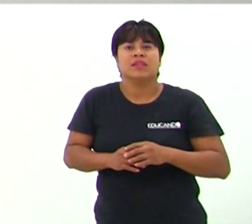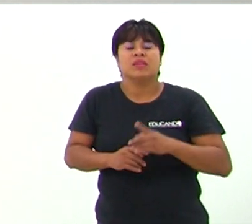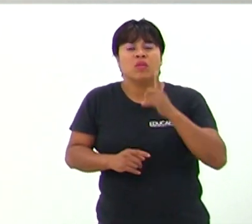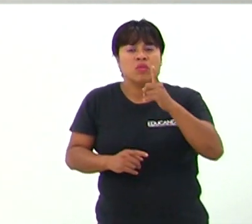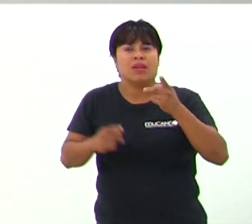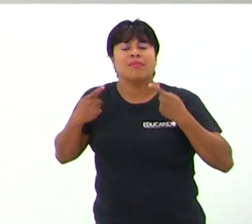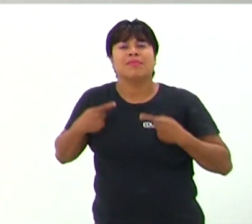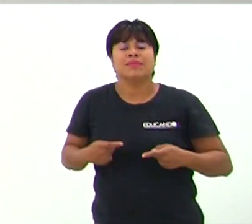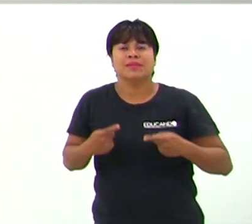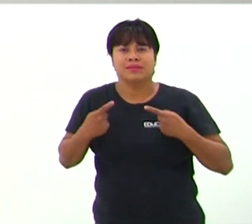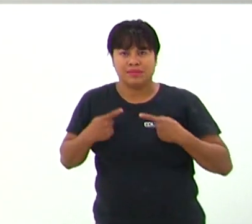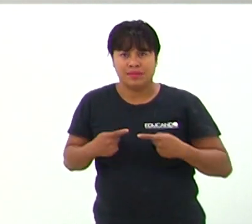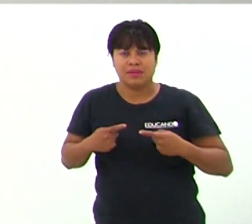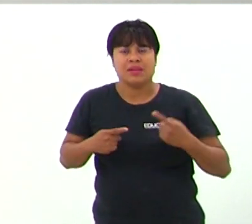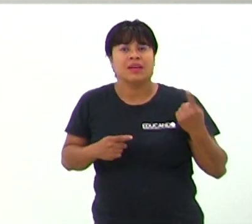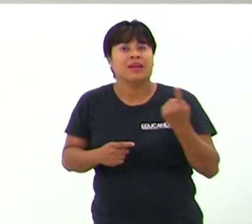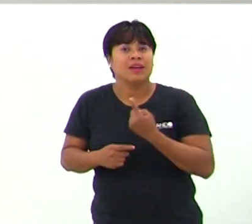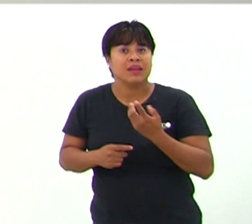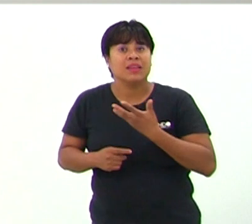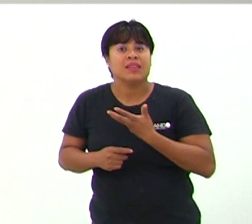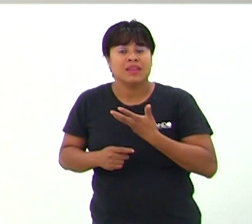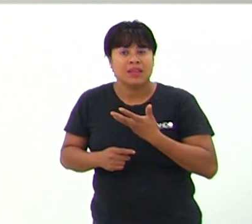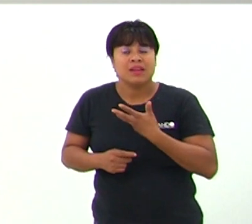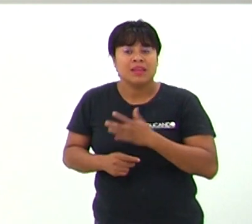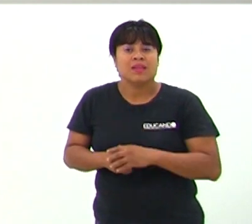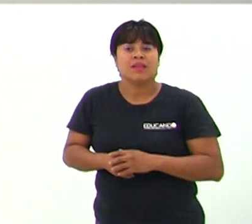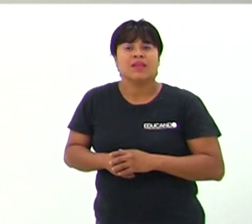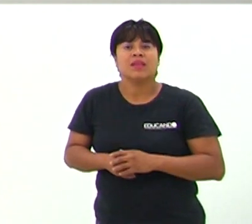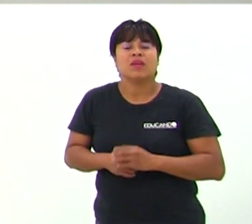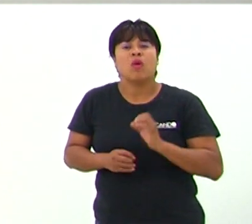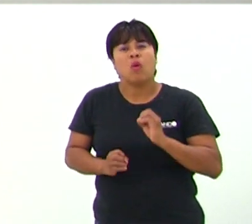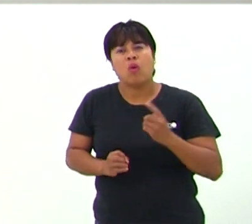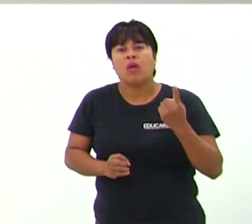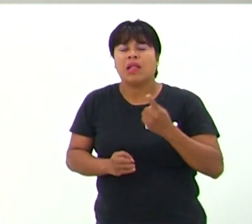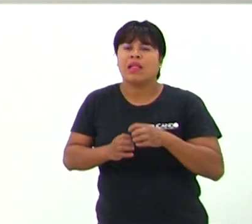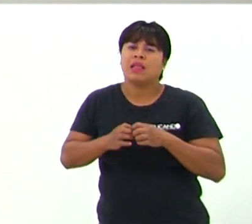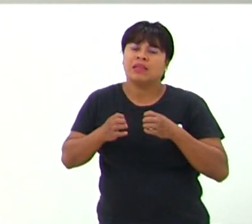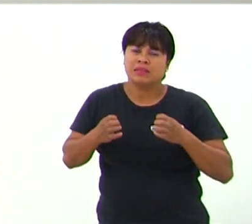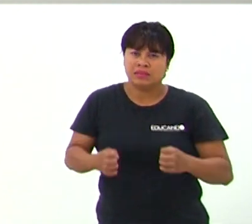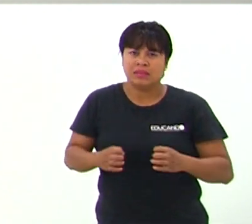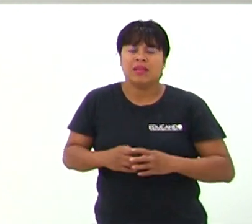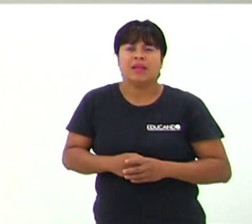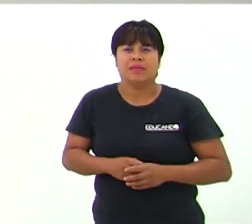una persona que tiene o que está